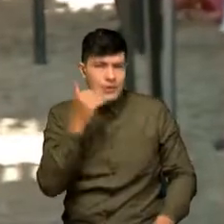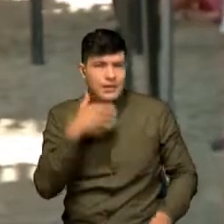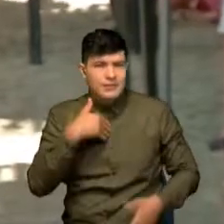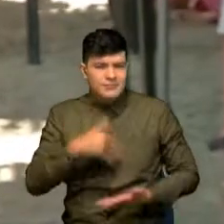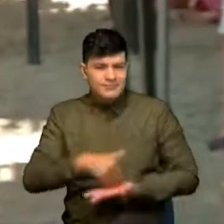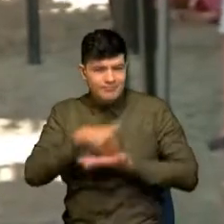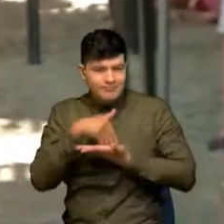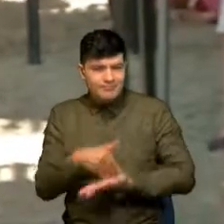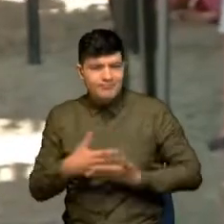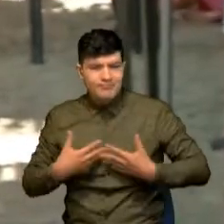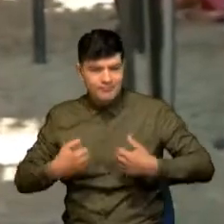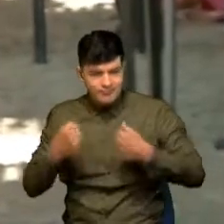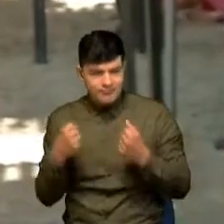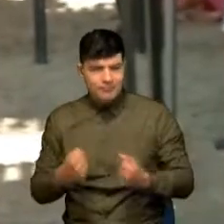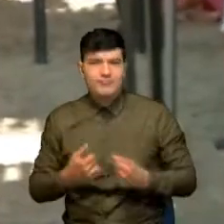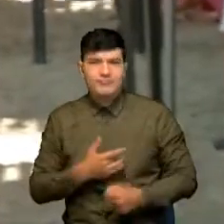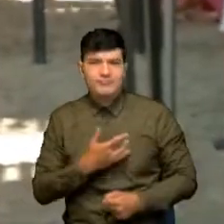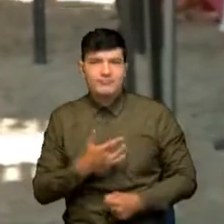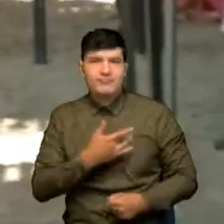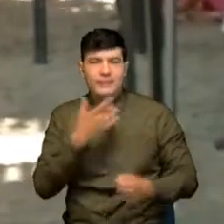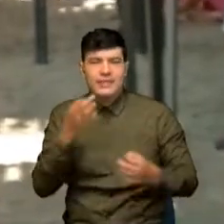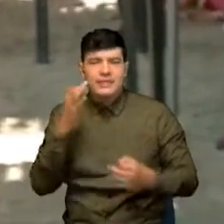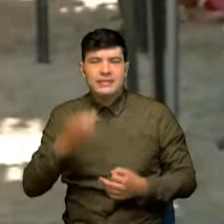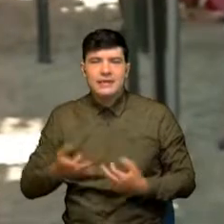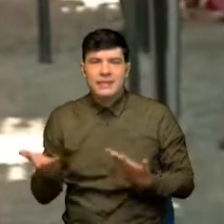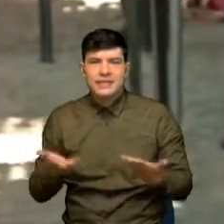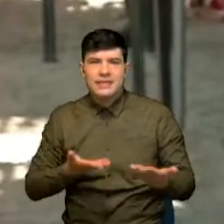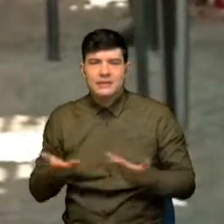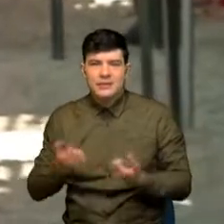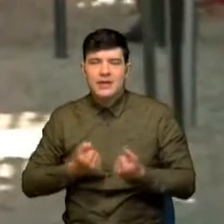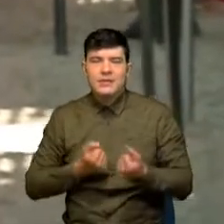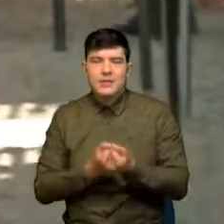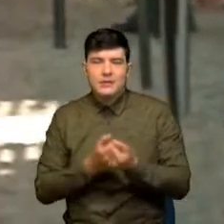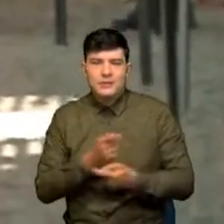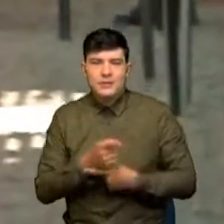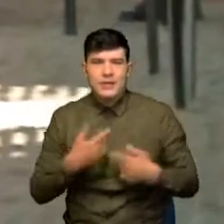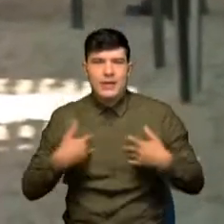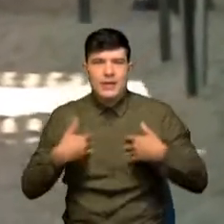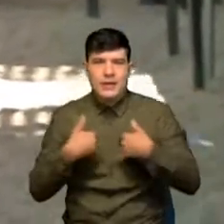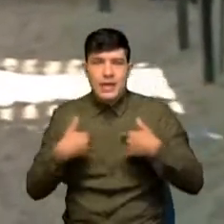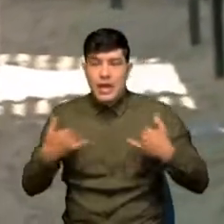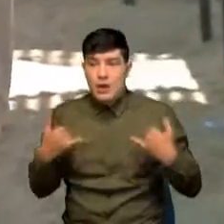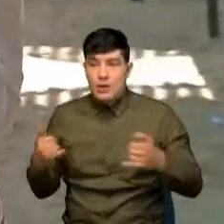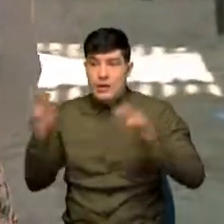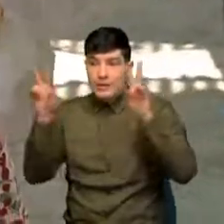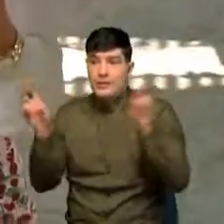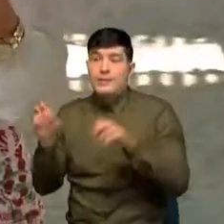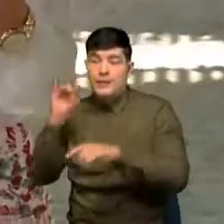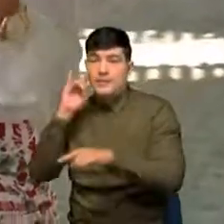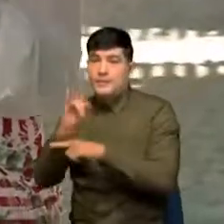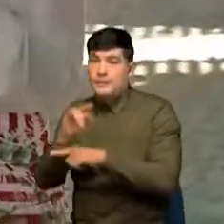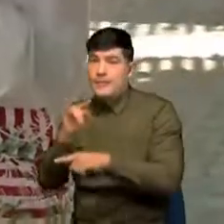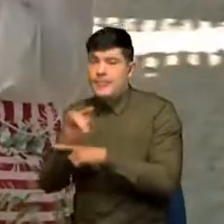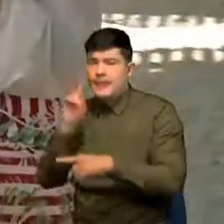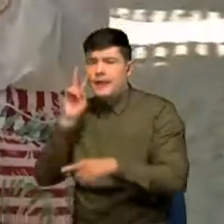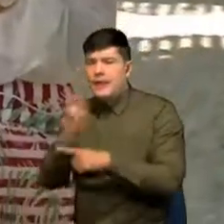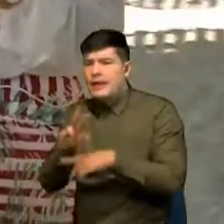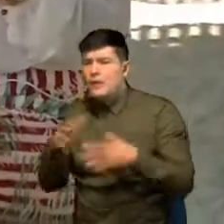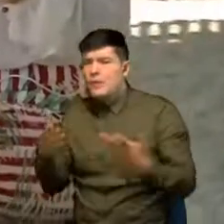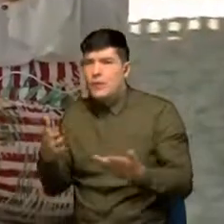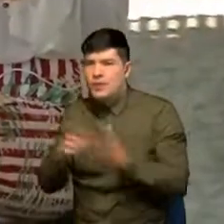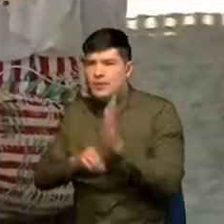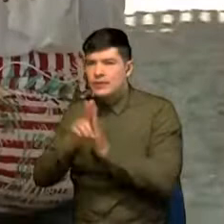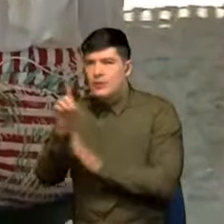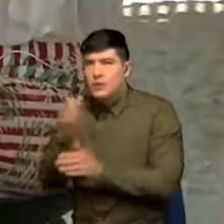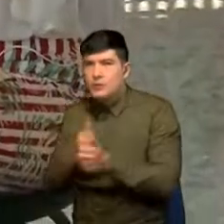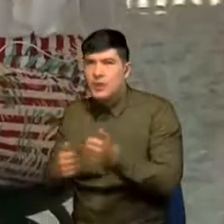y ha estado siempre con el servicio enfrente. Pues a esta hora también queremos hablar de temas de seguridad, muy importante también hablar de ese avance y de ese desarrollo que se ha obtenido